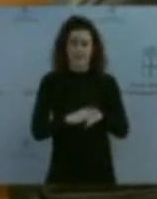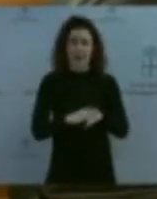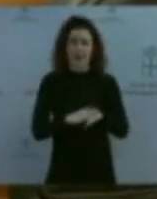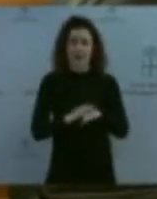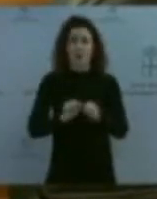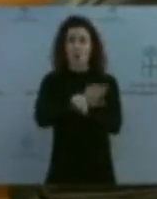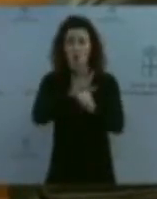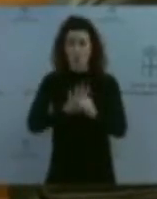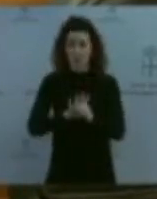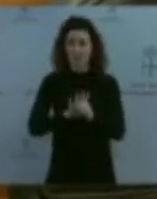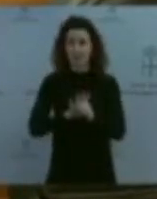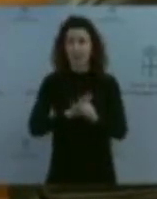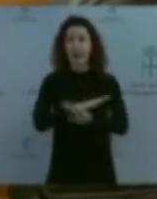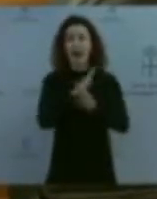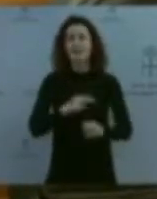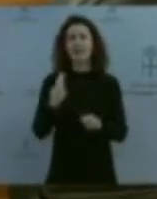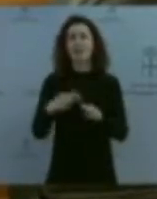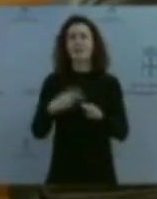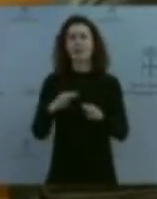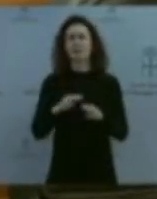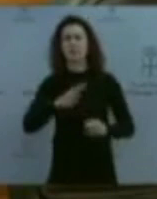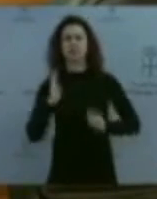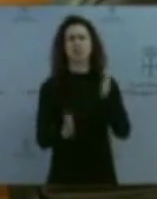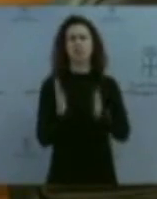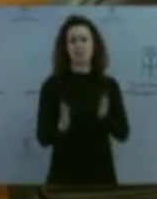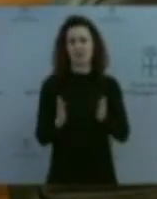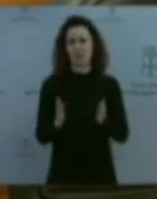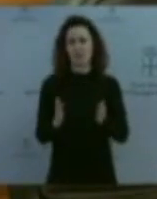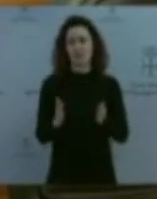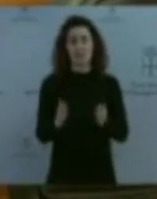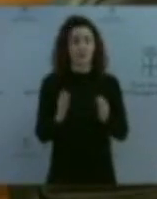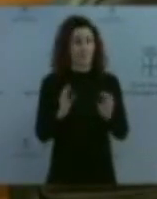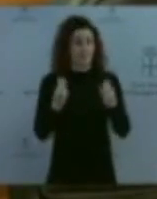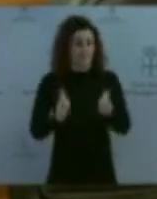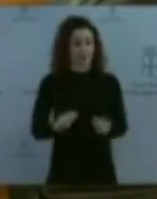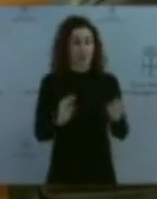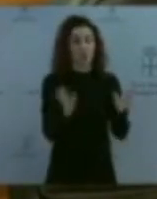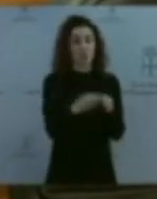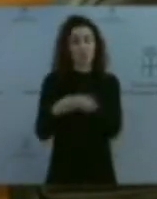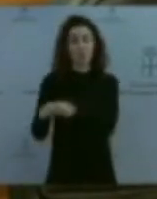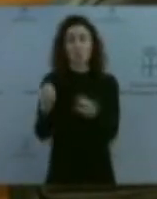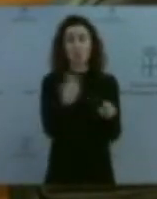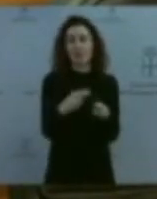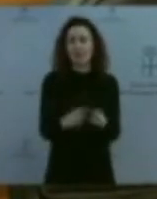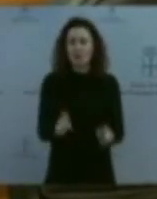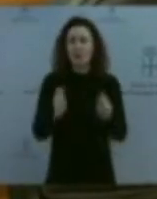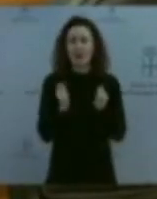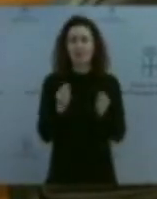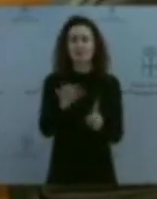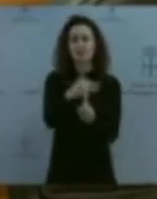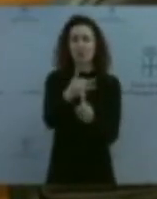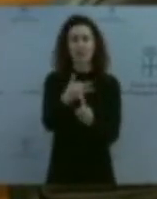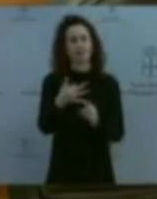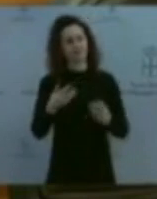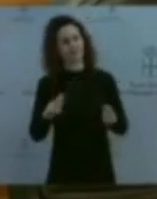Los partidos que han agitado los miedos y temores de la sociedad para intentar generar un clima hostil, no solo al Gobierno, sino a las autoridades